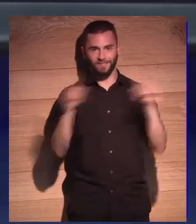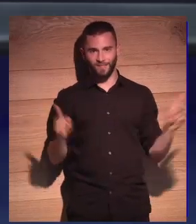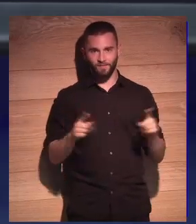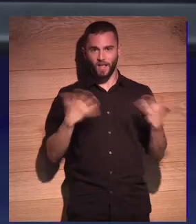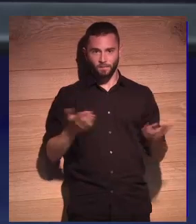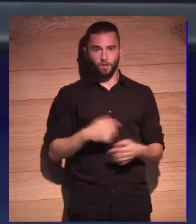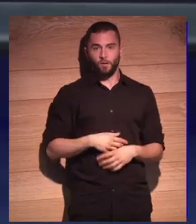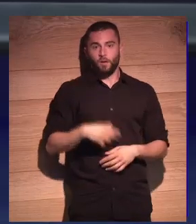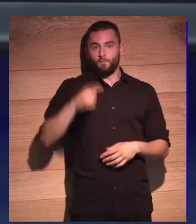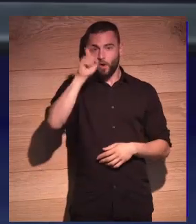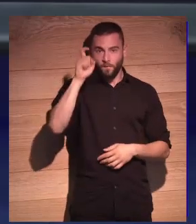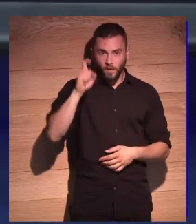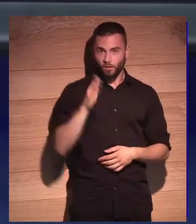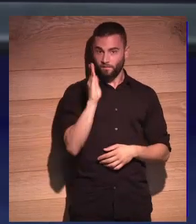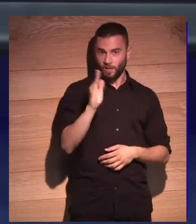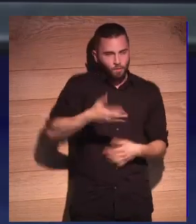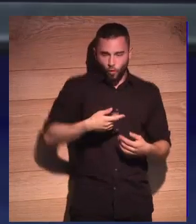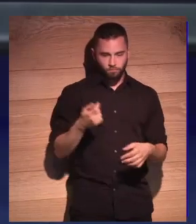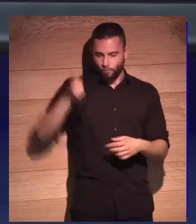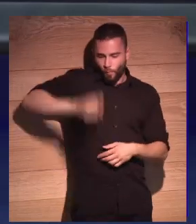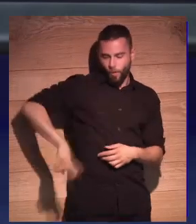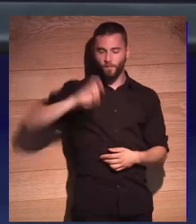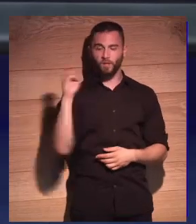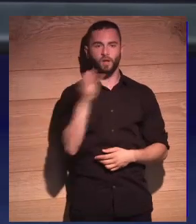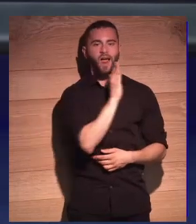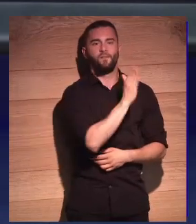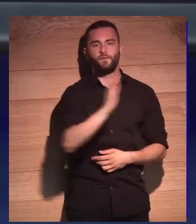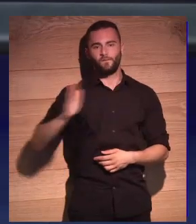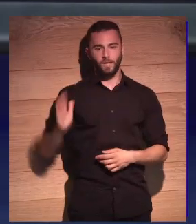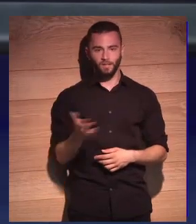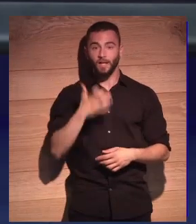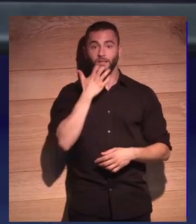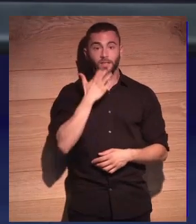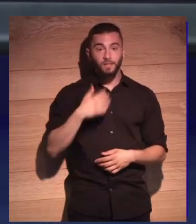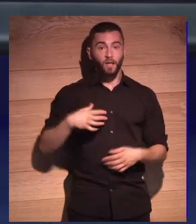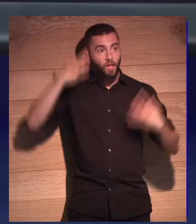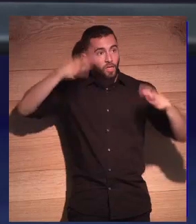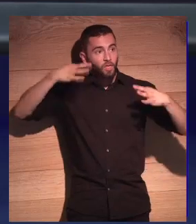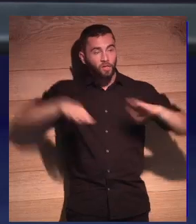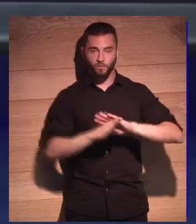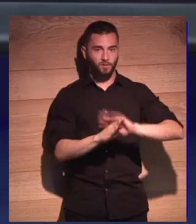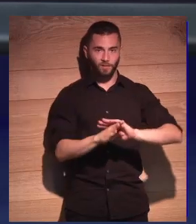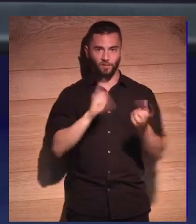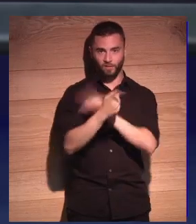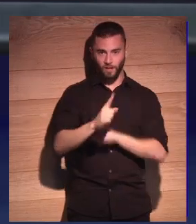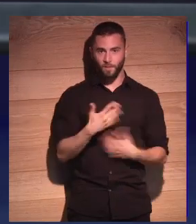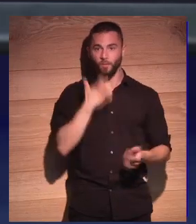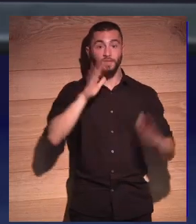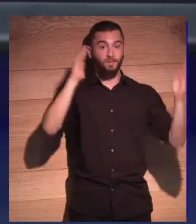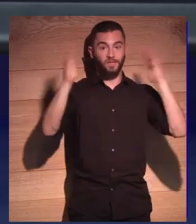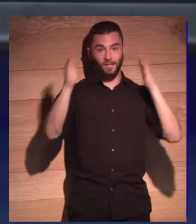afecta no solo a profesores, afecta a cualquier profesión. Si no somos conscientes y no cambiamos la mentalidad de que vivimos una